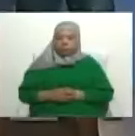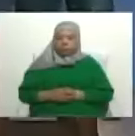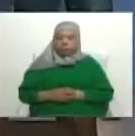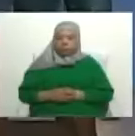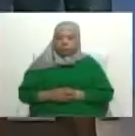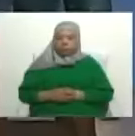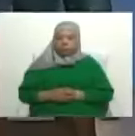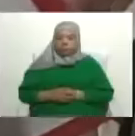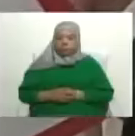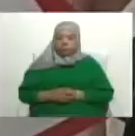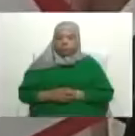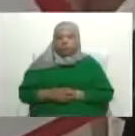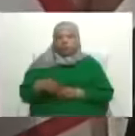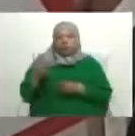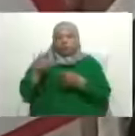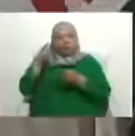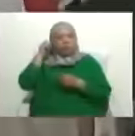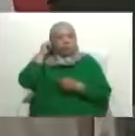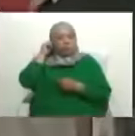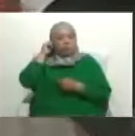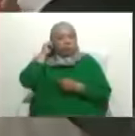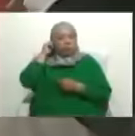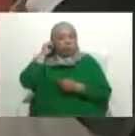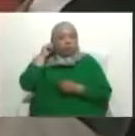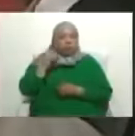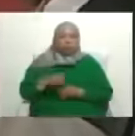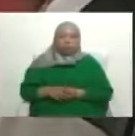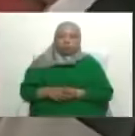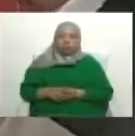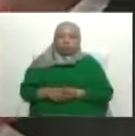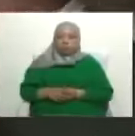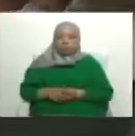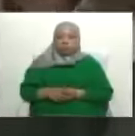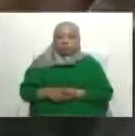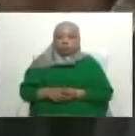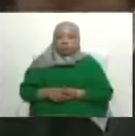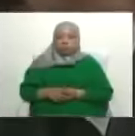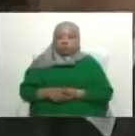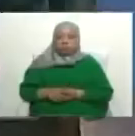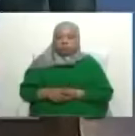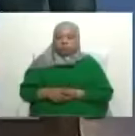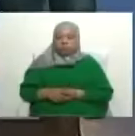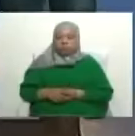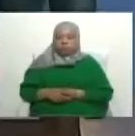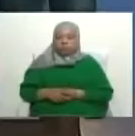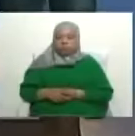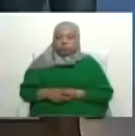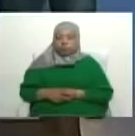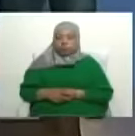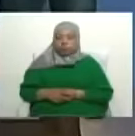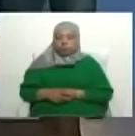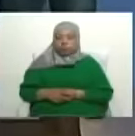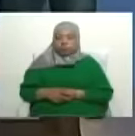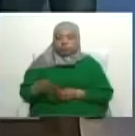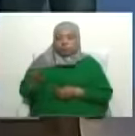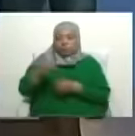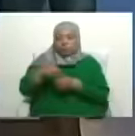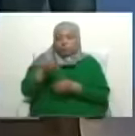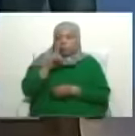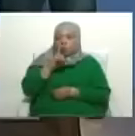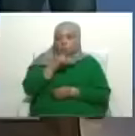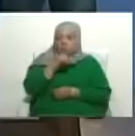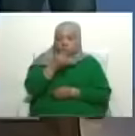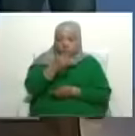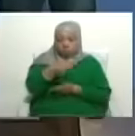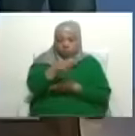Gabriela Jiménez, Camila Fabri de Zap, Larry Davoy y William Castillo Bolé. Como ahí está nuestro nombre y está nuestra